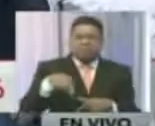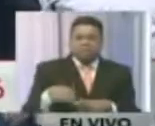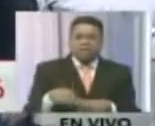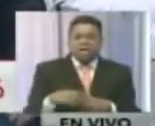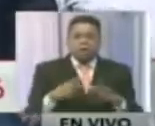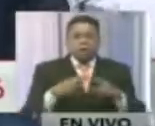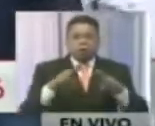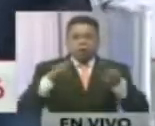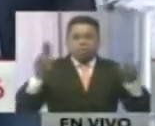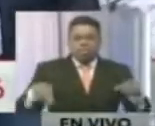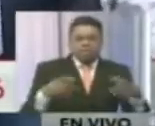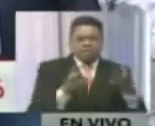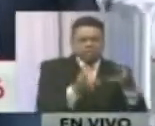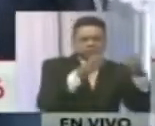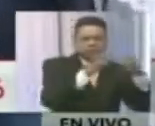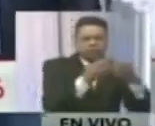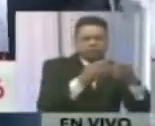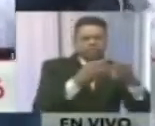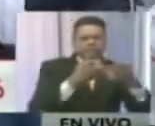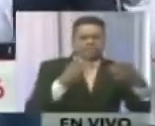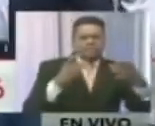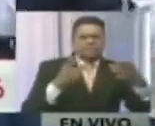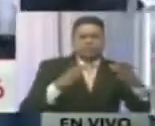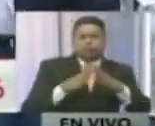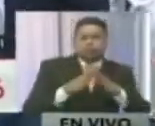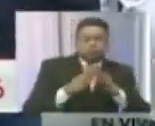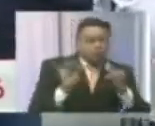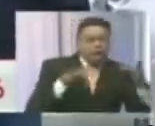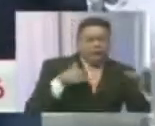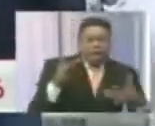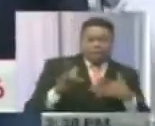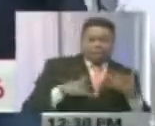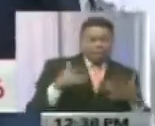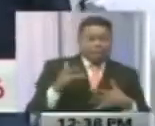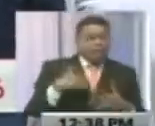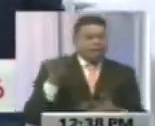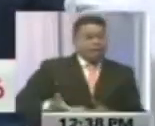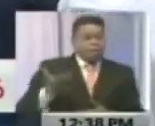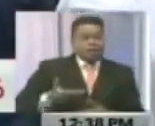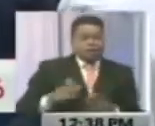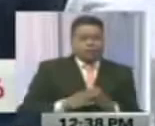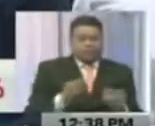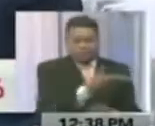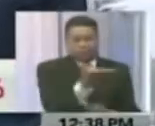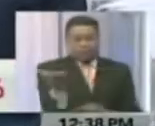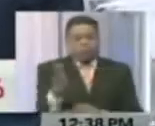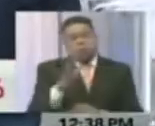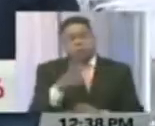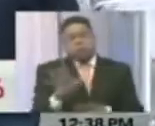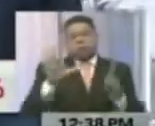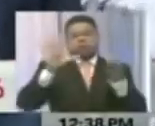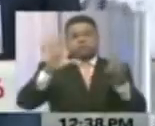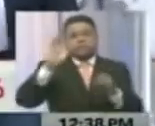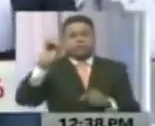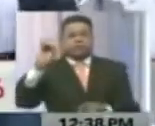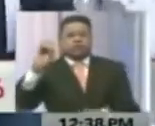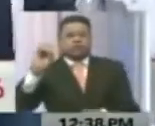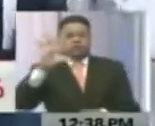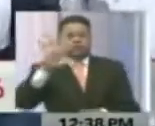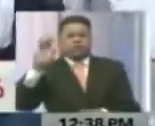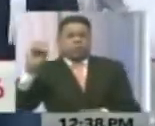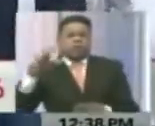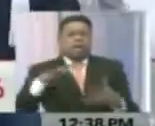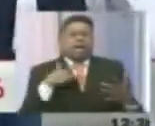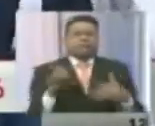títeres, teatro, circo para los niños. Son alrededor de 750 actividades que estarán desplegadas precisamente para recibir